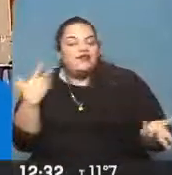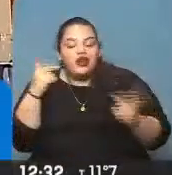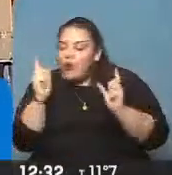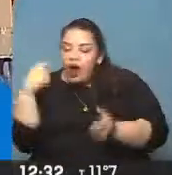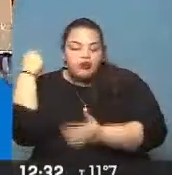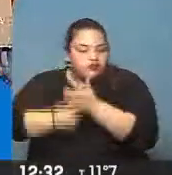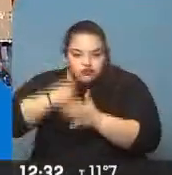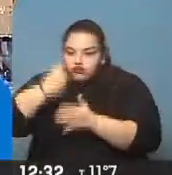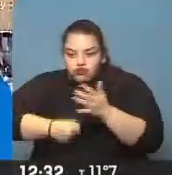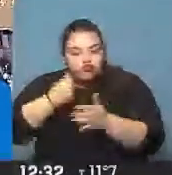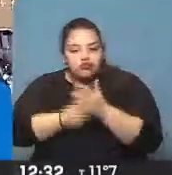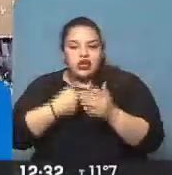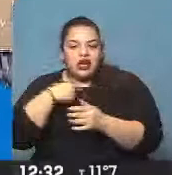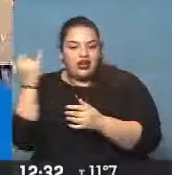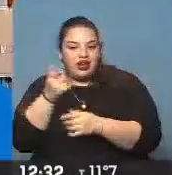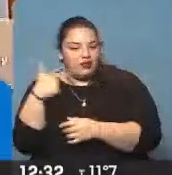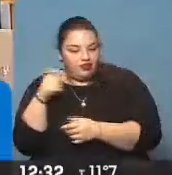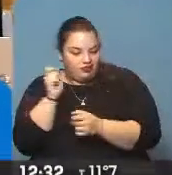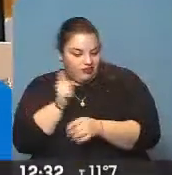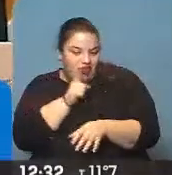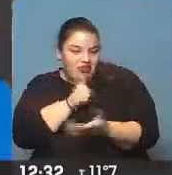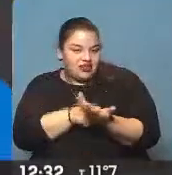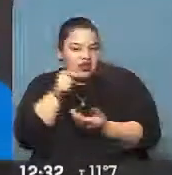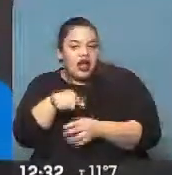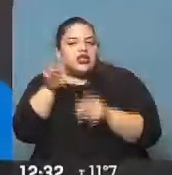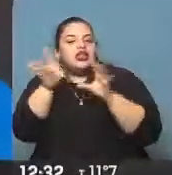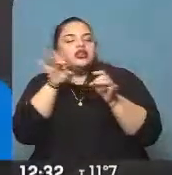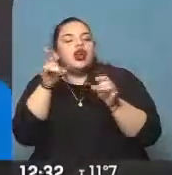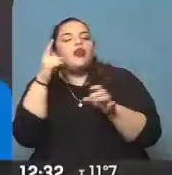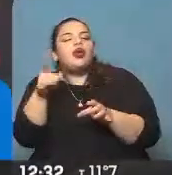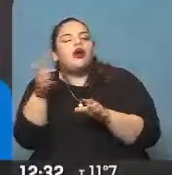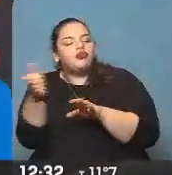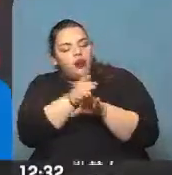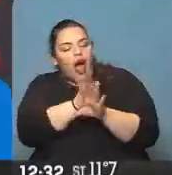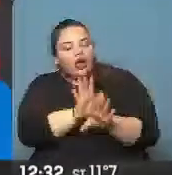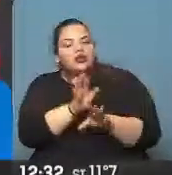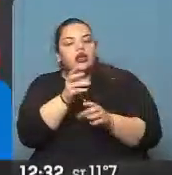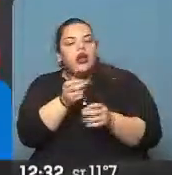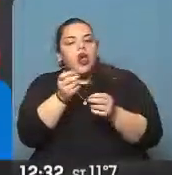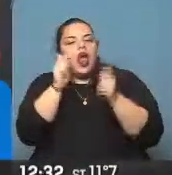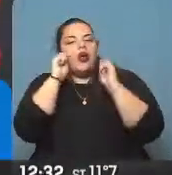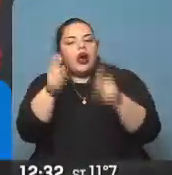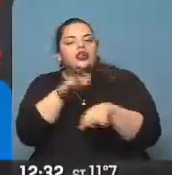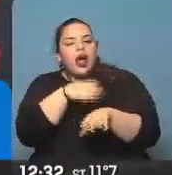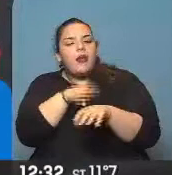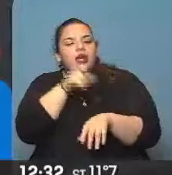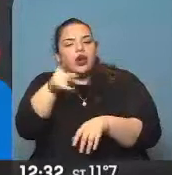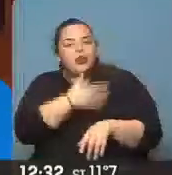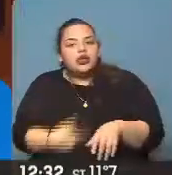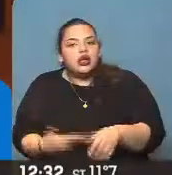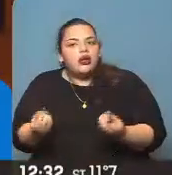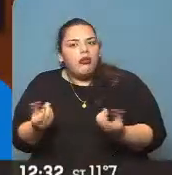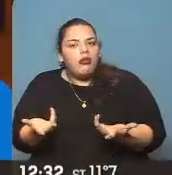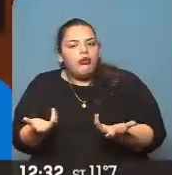mi propio camino en castalia nos metemos en la selección pero como llegaron de zapatos al presidente relación un día